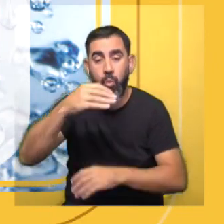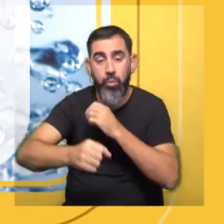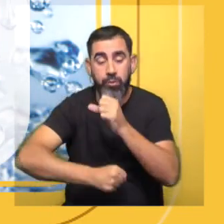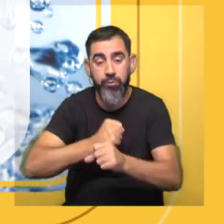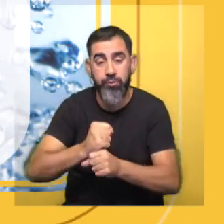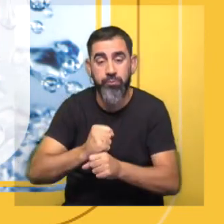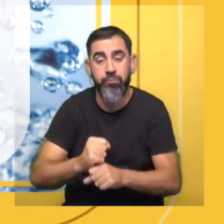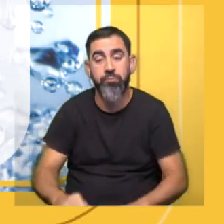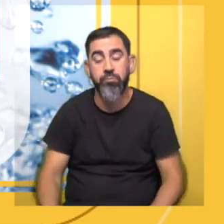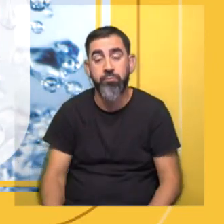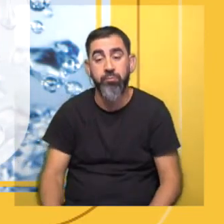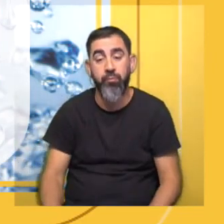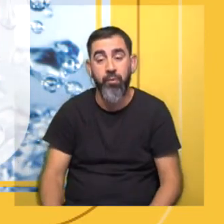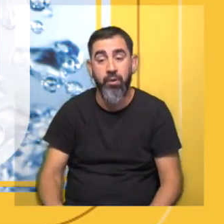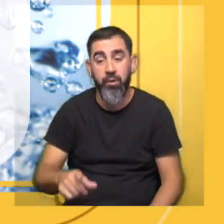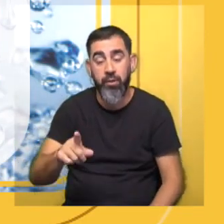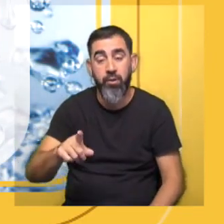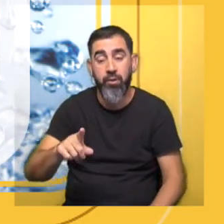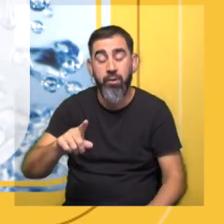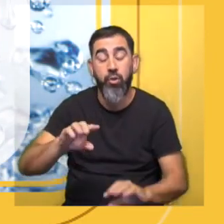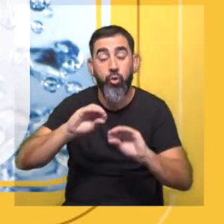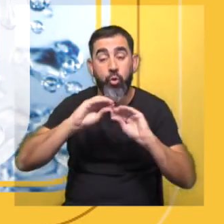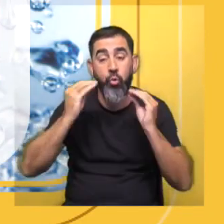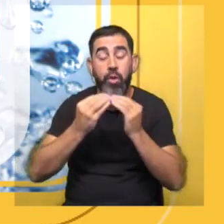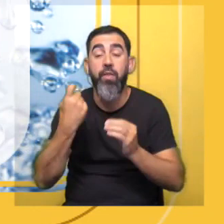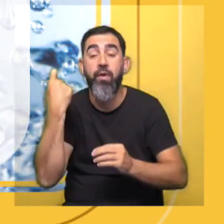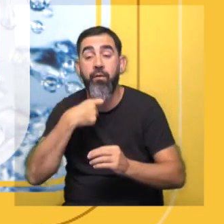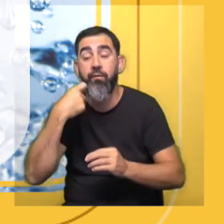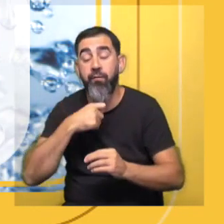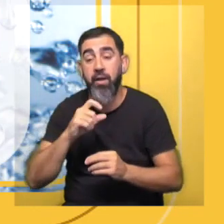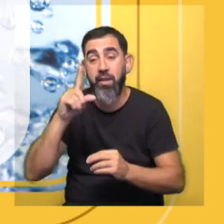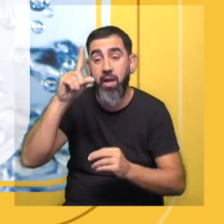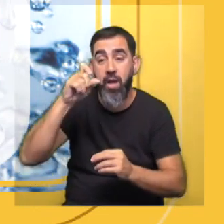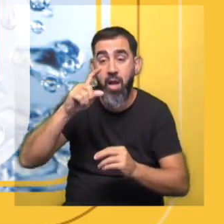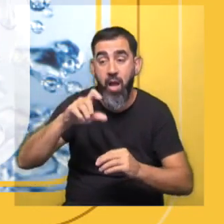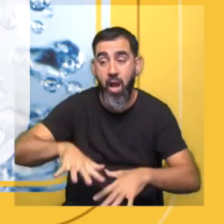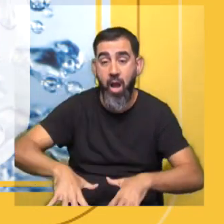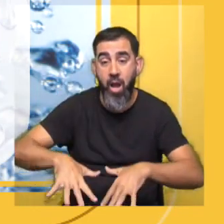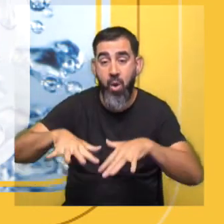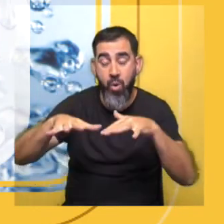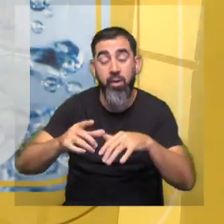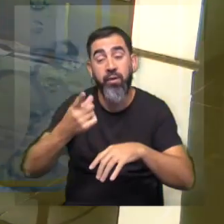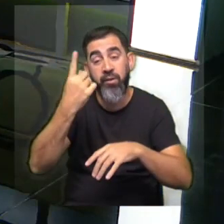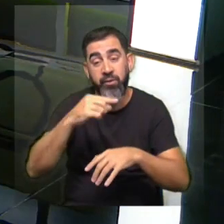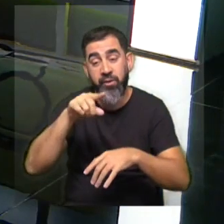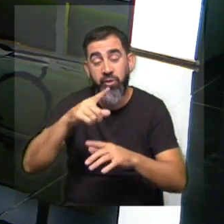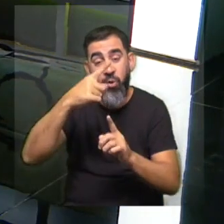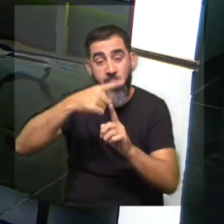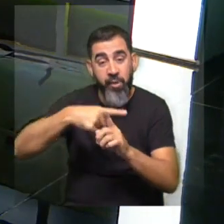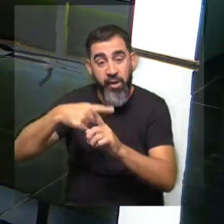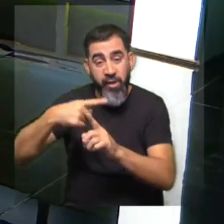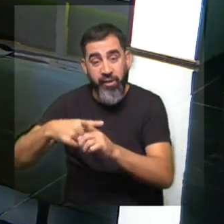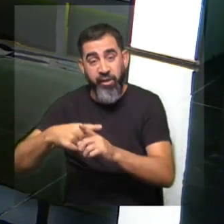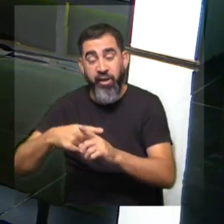Claro, esta acumulación, o al revés, o lo inverso, ¿no? Esta falta de acumulación de precipitaciones hace que estos meses